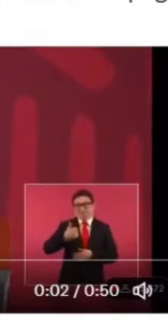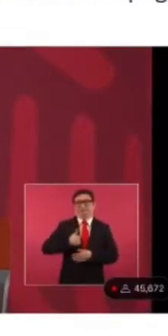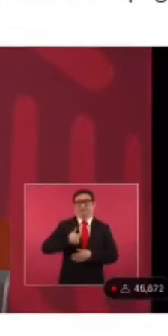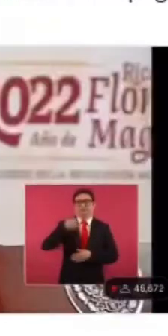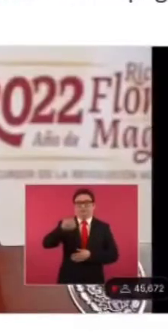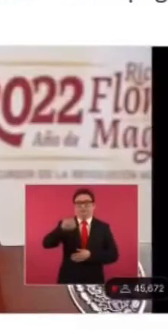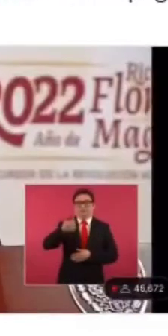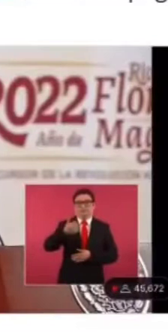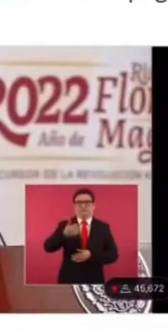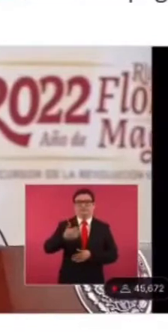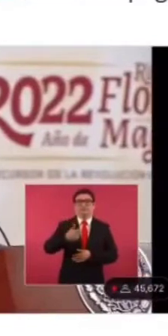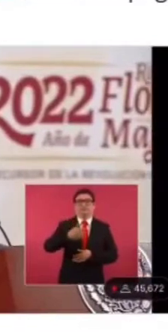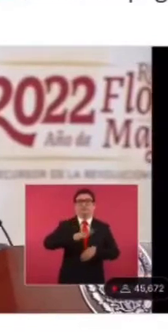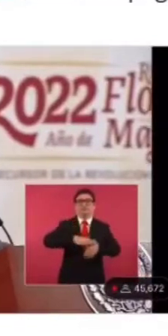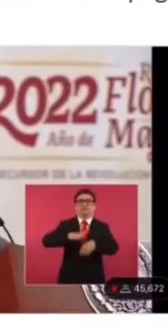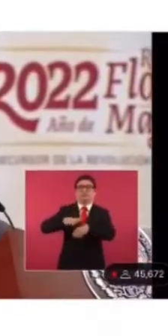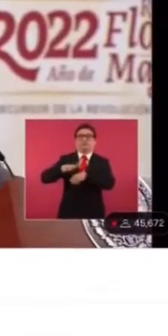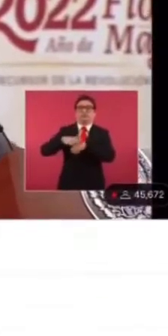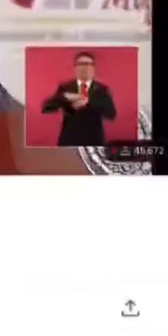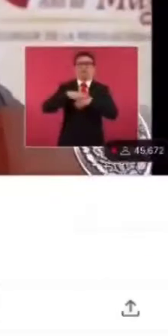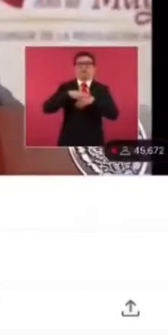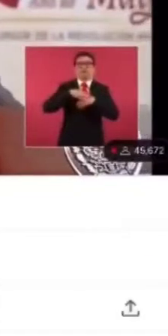para informar